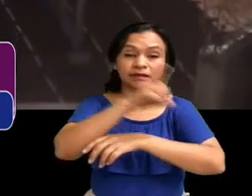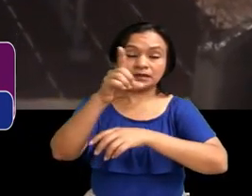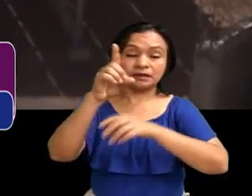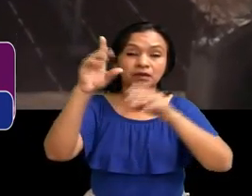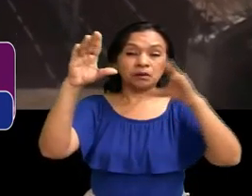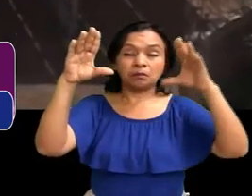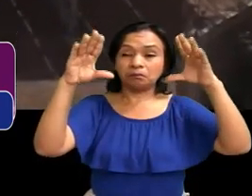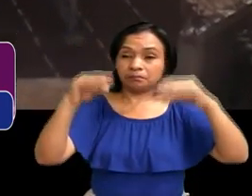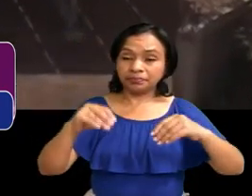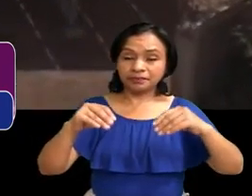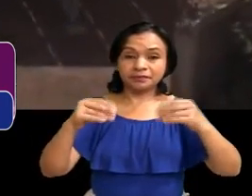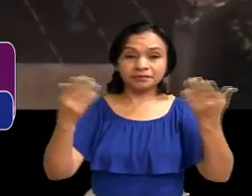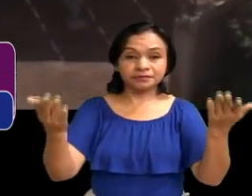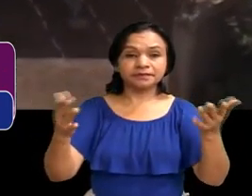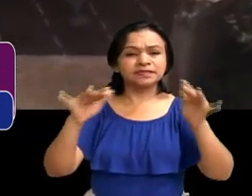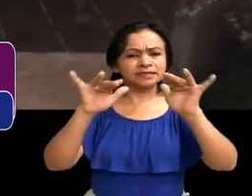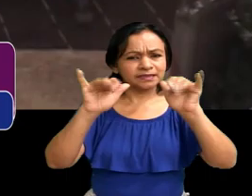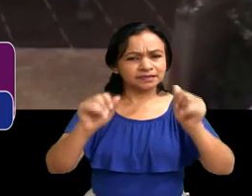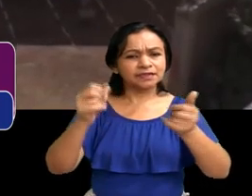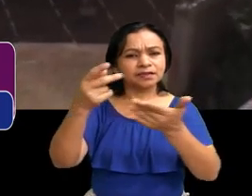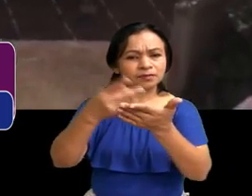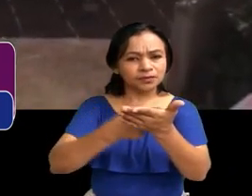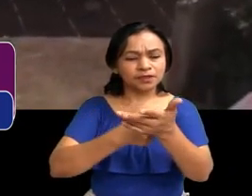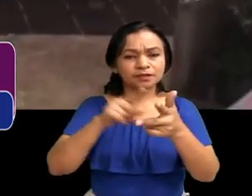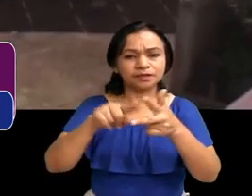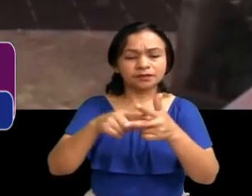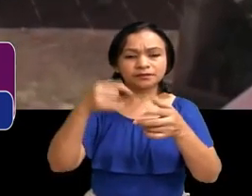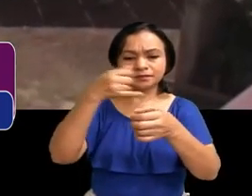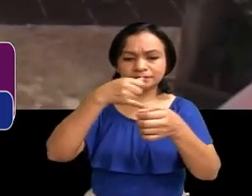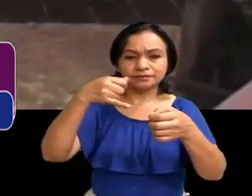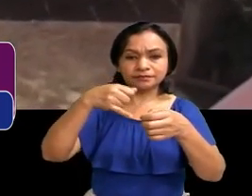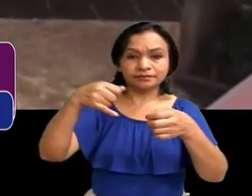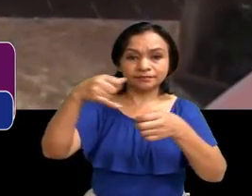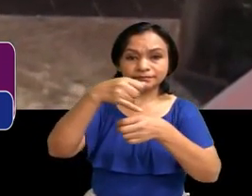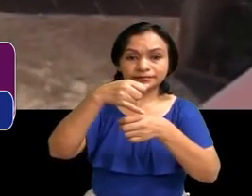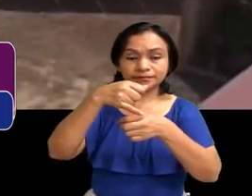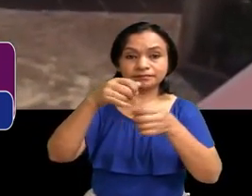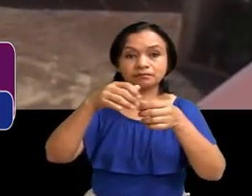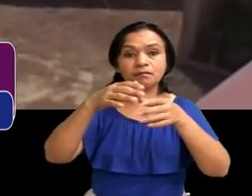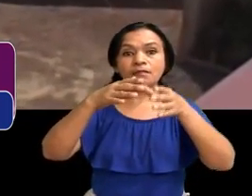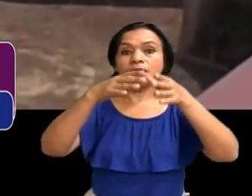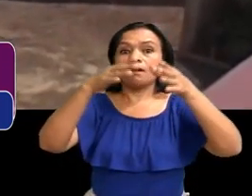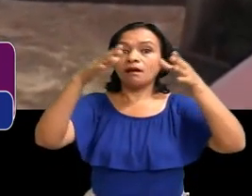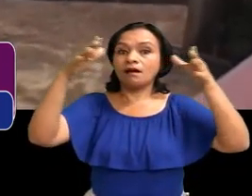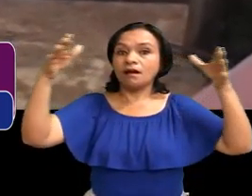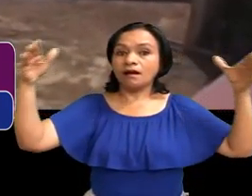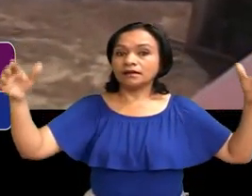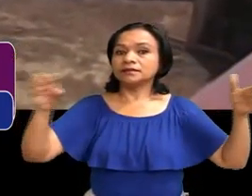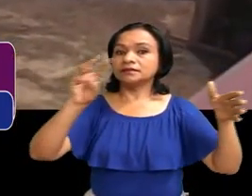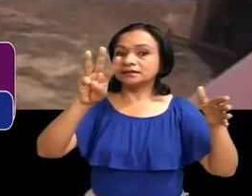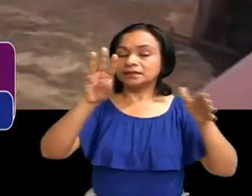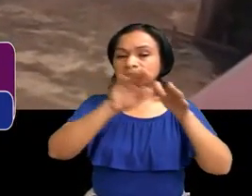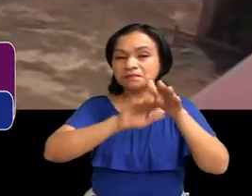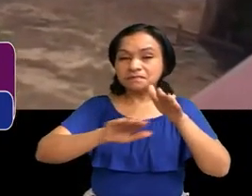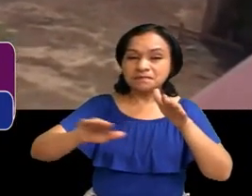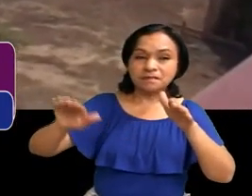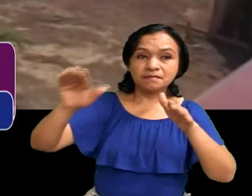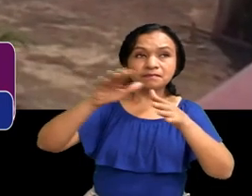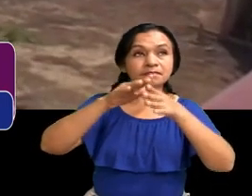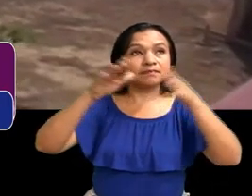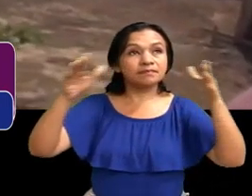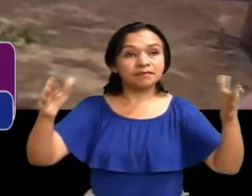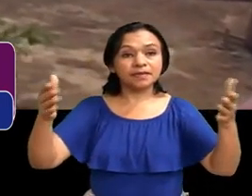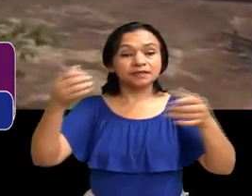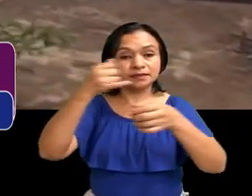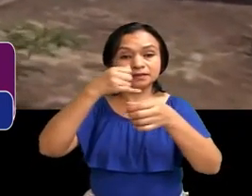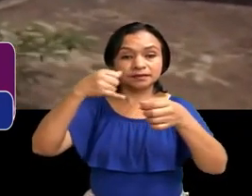proyecto lo vamos a hacer, y ya lo estamos iniciando, en Corn Island, nada más que es una planta más grande, casi 3 megavatios. 3 megavatios de bajo. Bajo